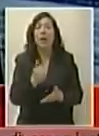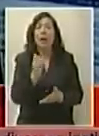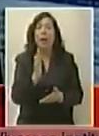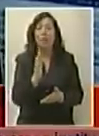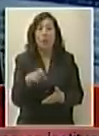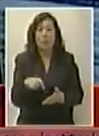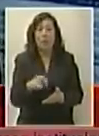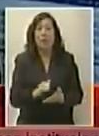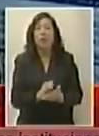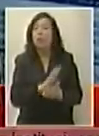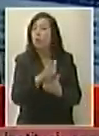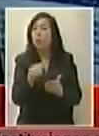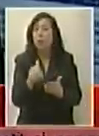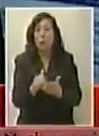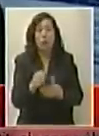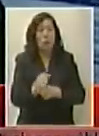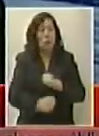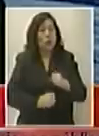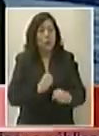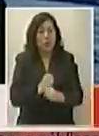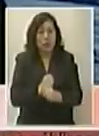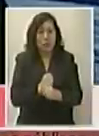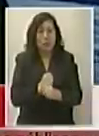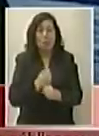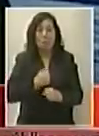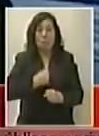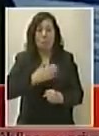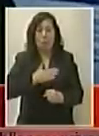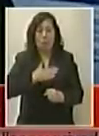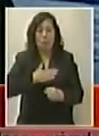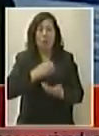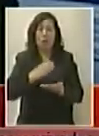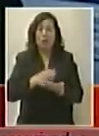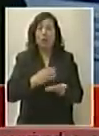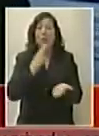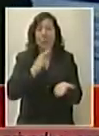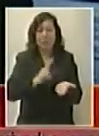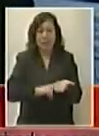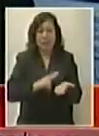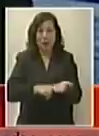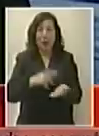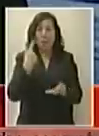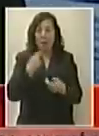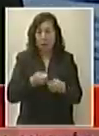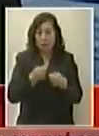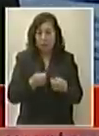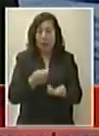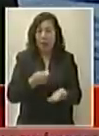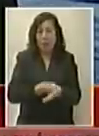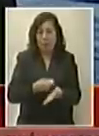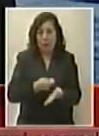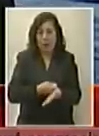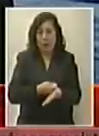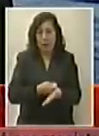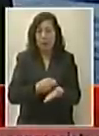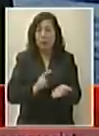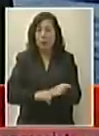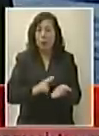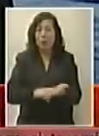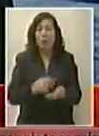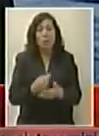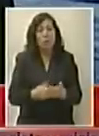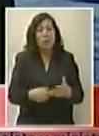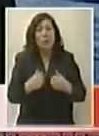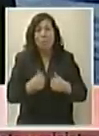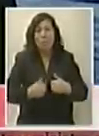afps todos los años contratan a su propia compañía de seguros para obligarnos a pagar el seguro de invalidez